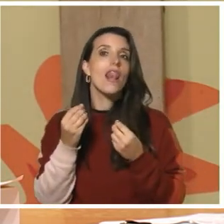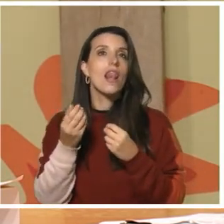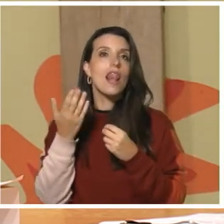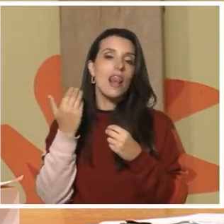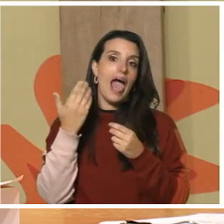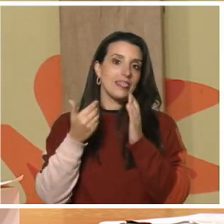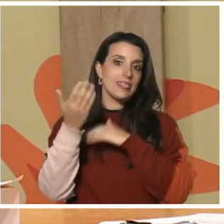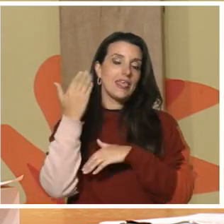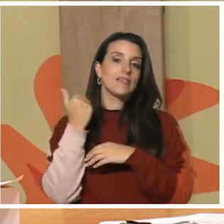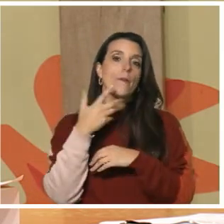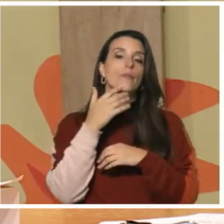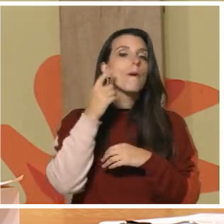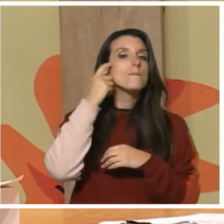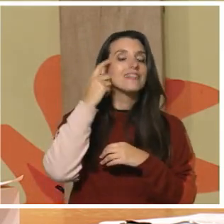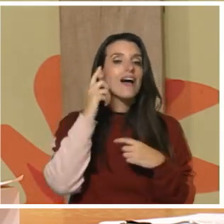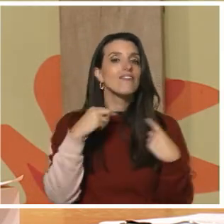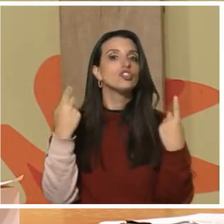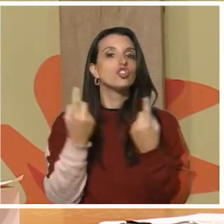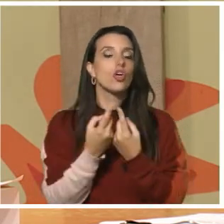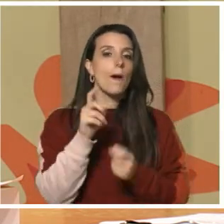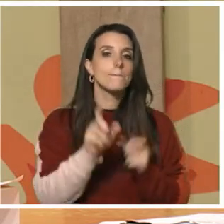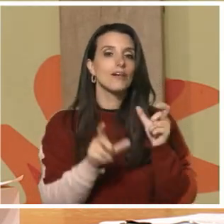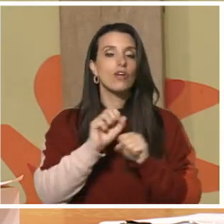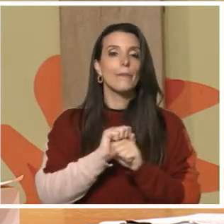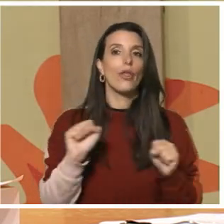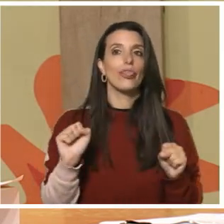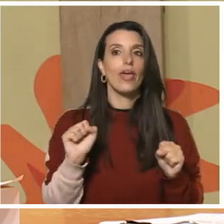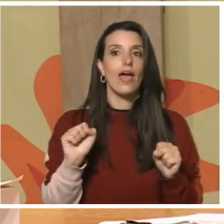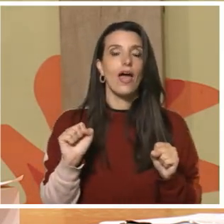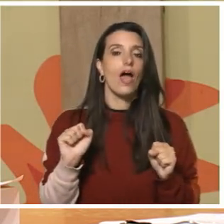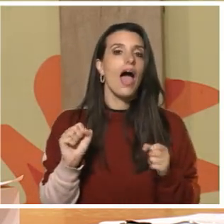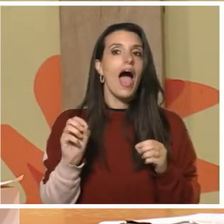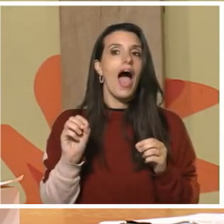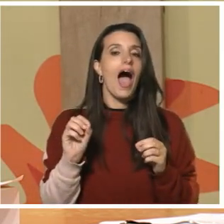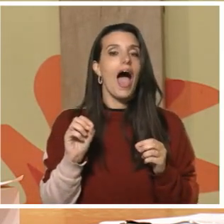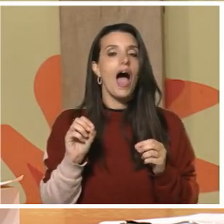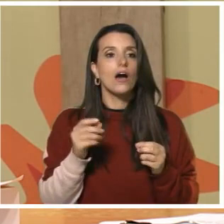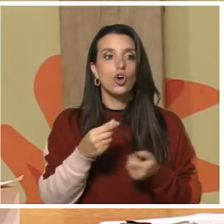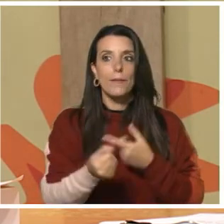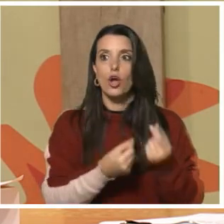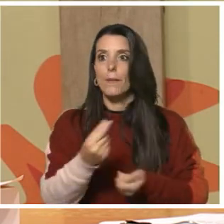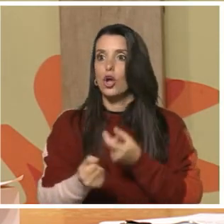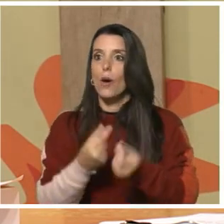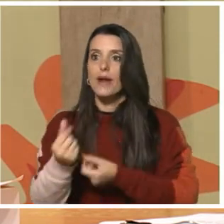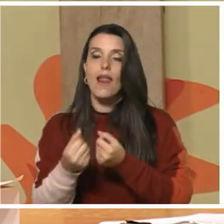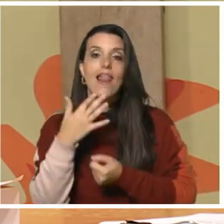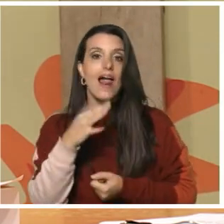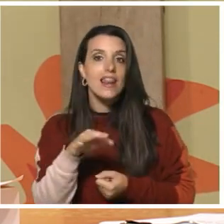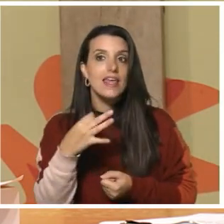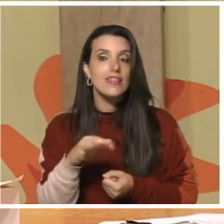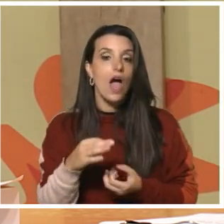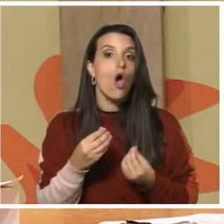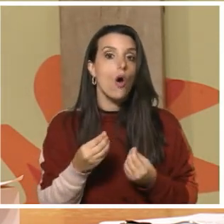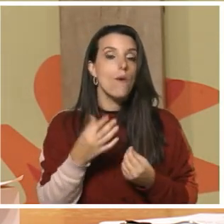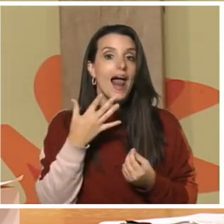aquellos tiempos en que pensábamos que la persona podía llegar a dejar de consumir tanto. Realmente fue una panacea,